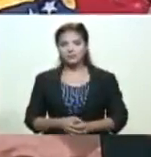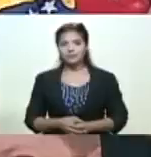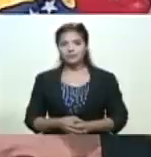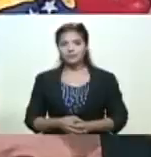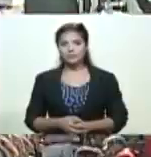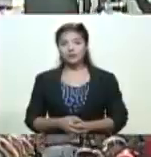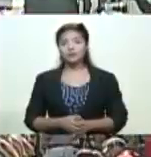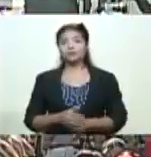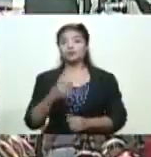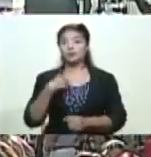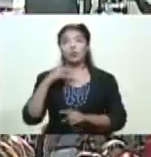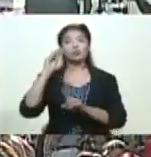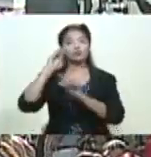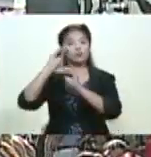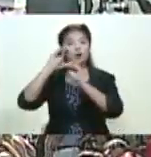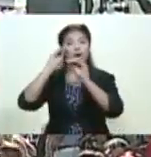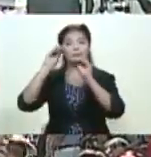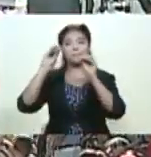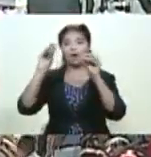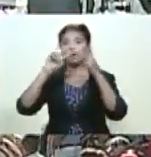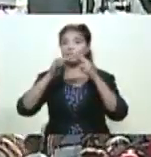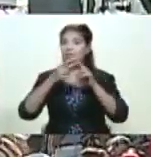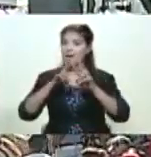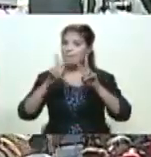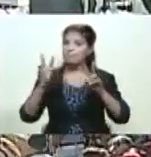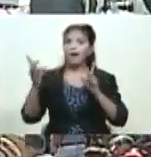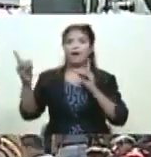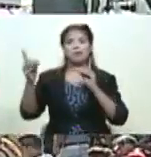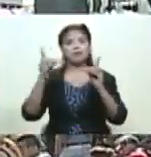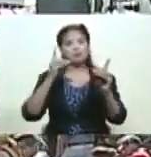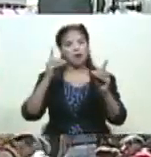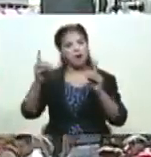le hice un llamado de paz y de diálogo.